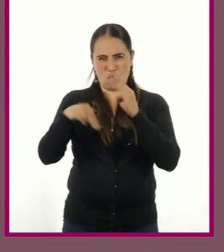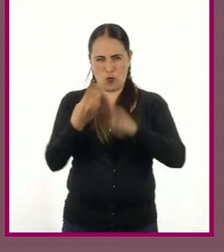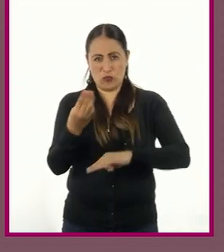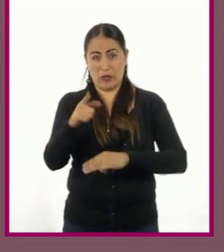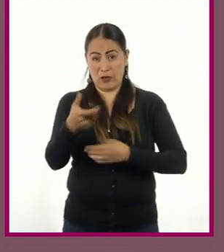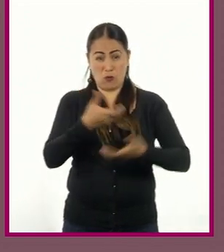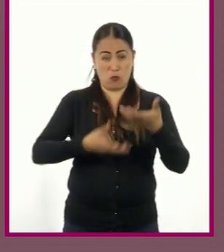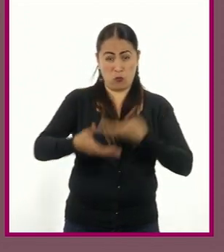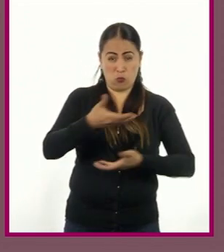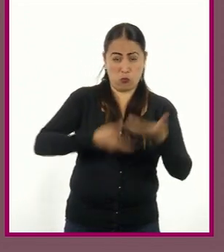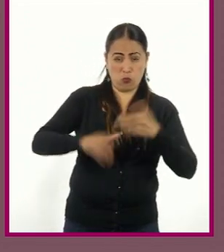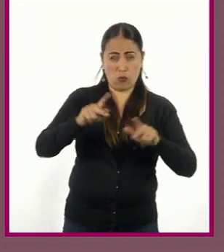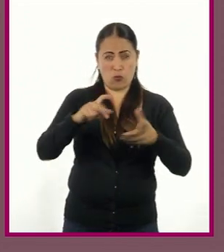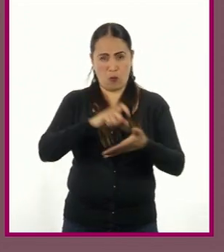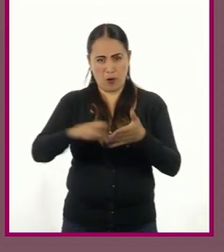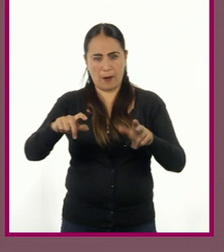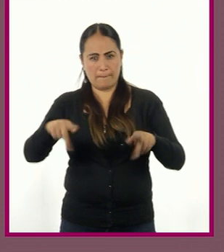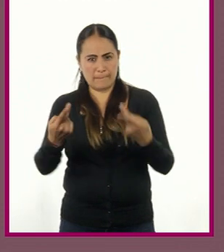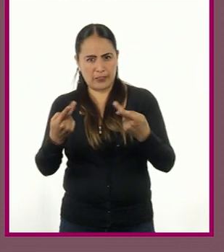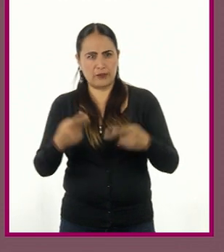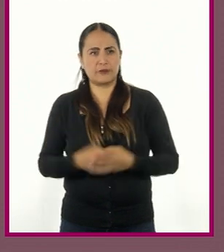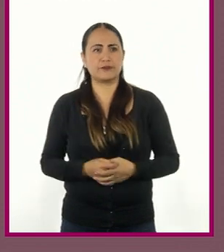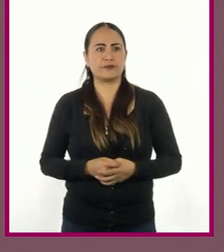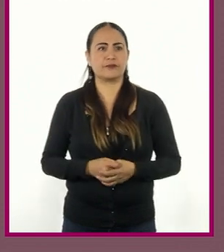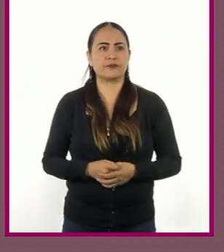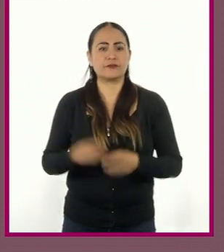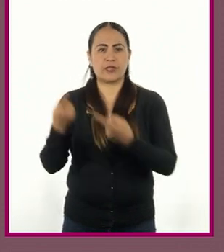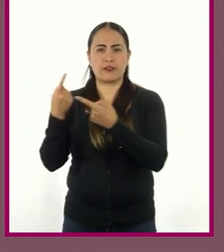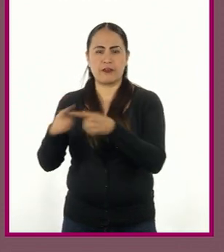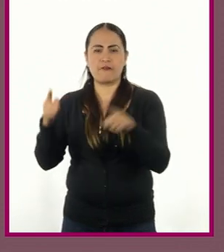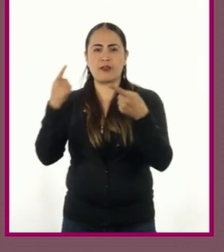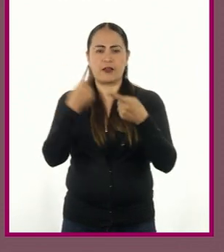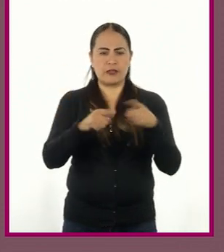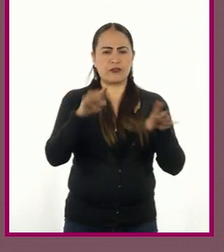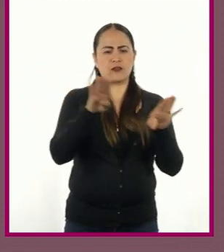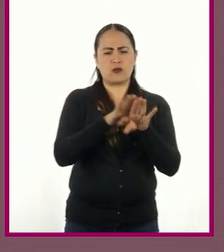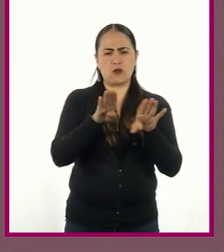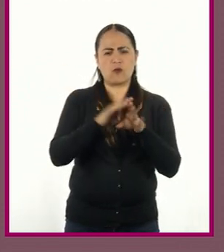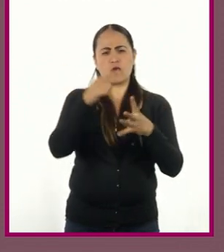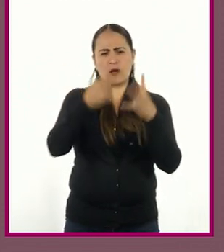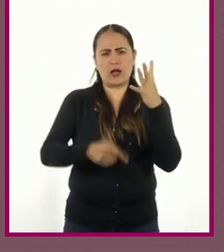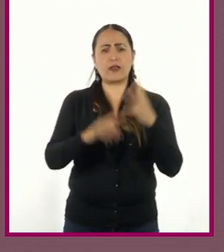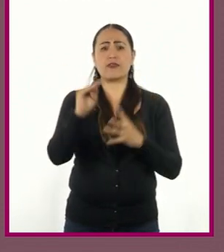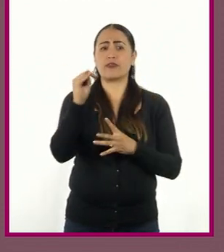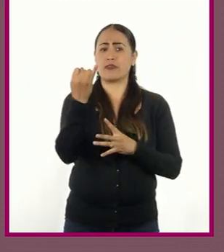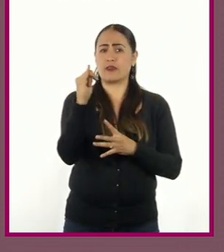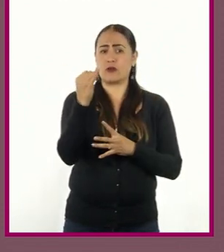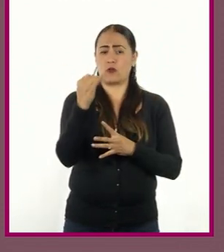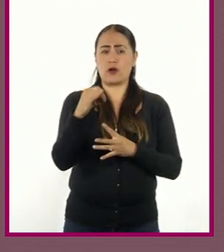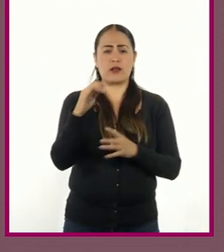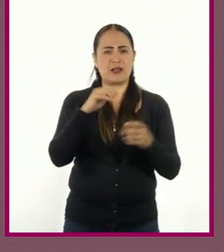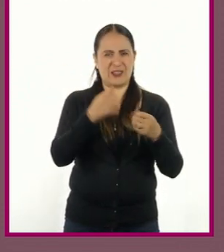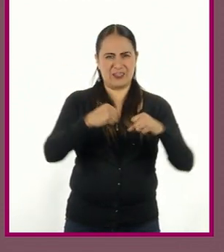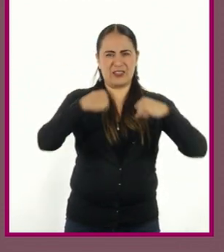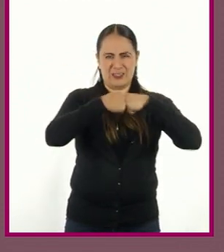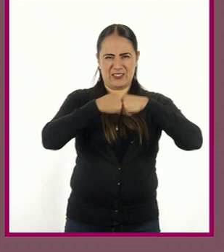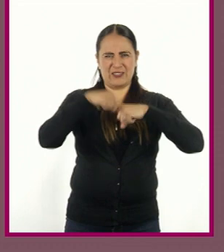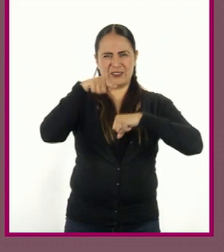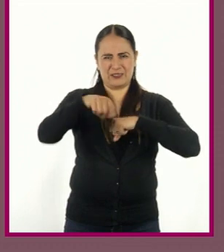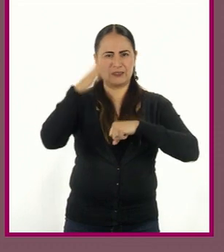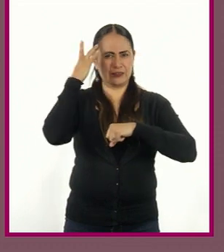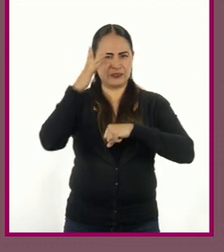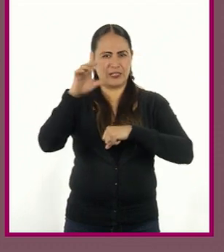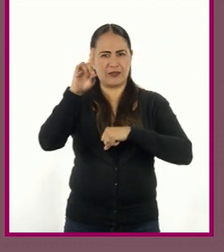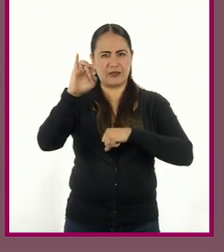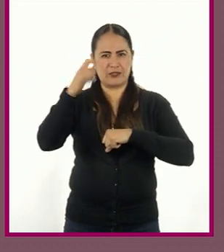comercio. Los intercambios en la comunidad son diversos, como ocurre entre Tijuana y San Diego, donde cada